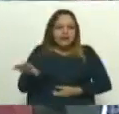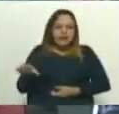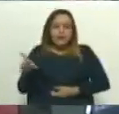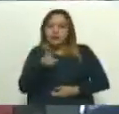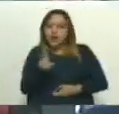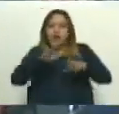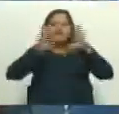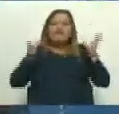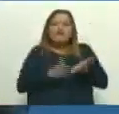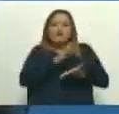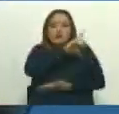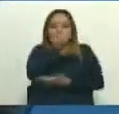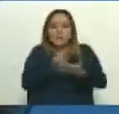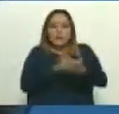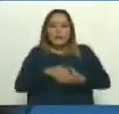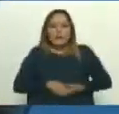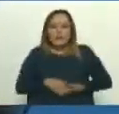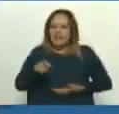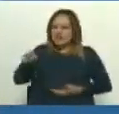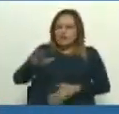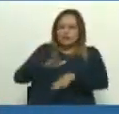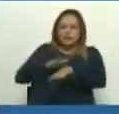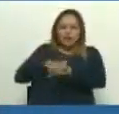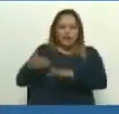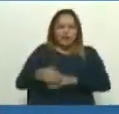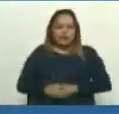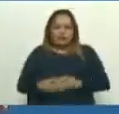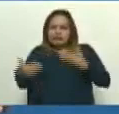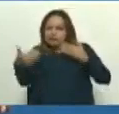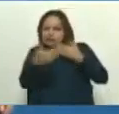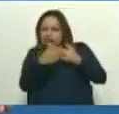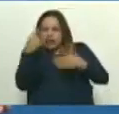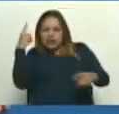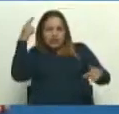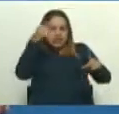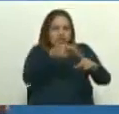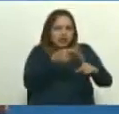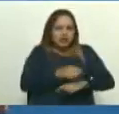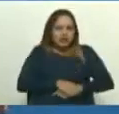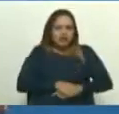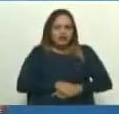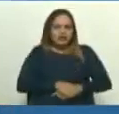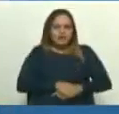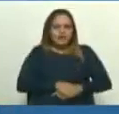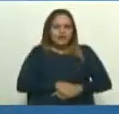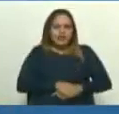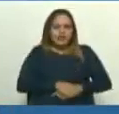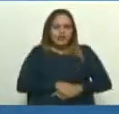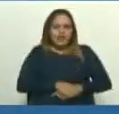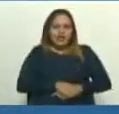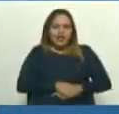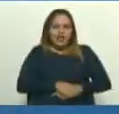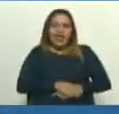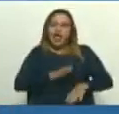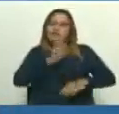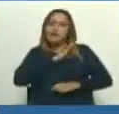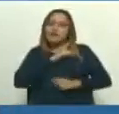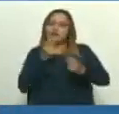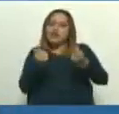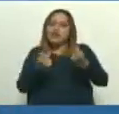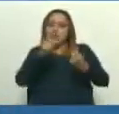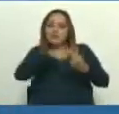entero. ¿Y eso para qué? Para atacar directamente el corazón de los ingresos de Venezuela, que